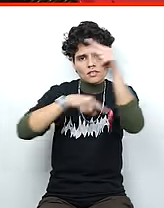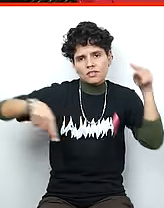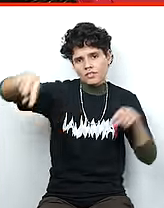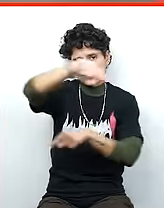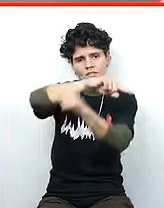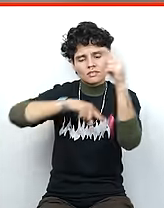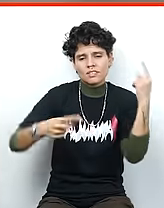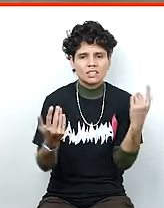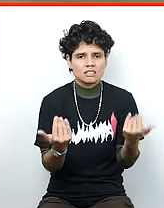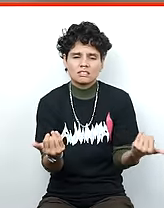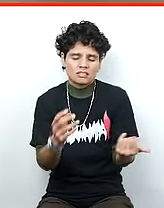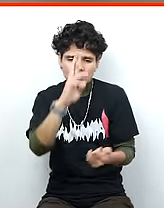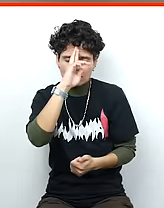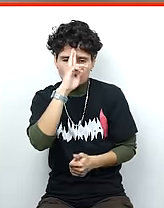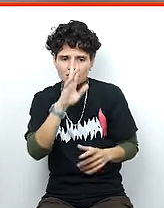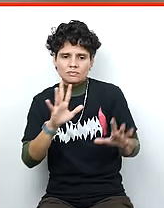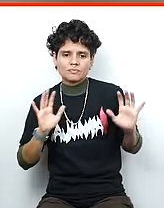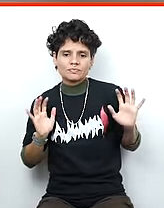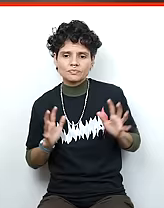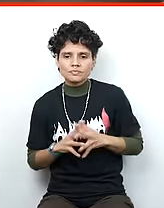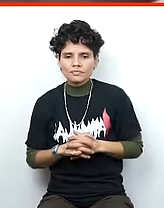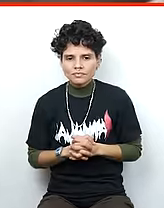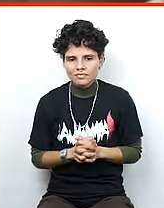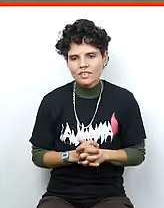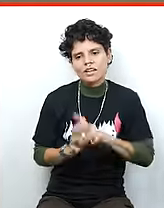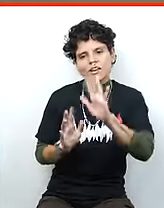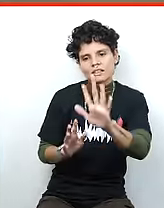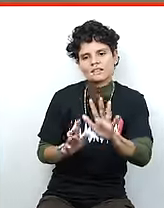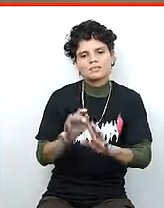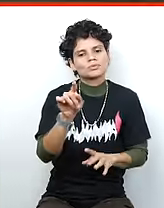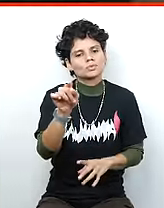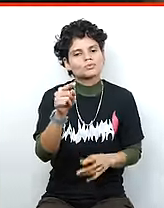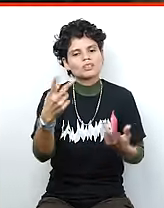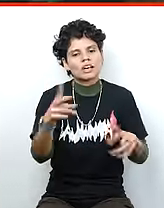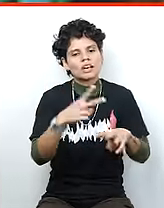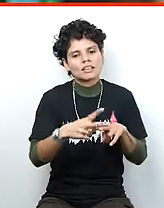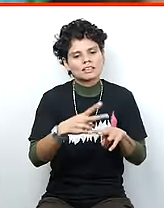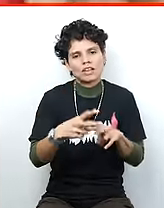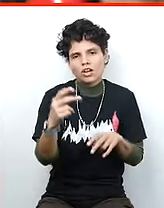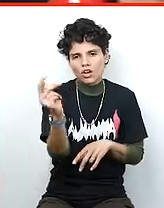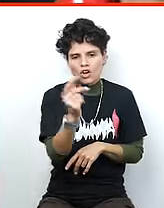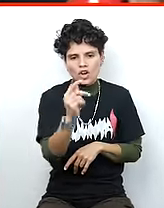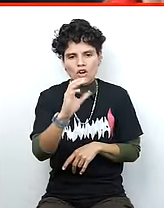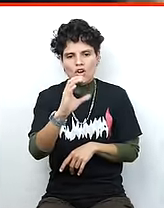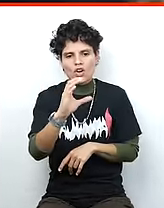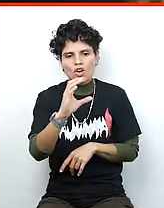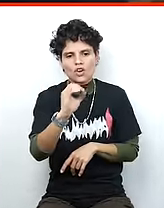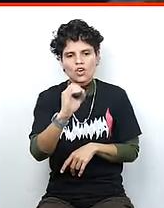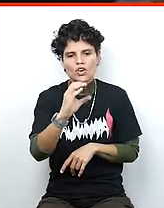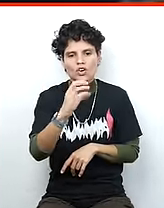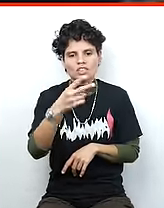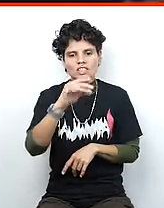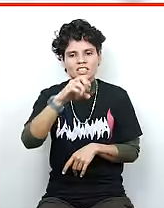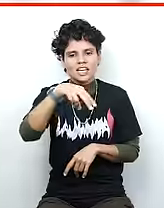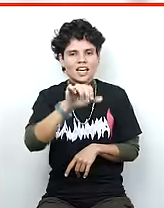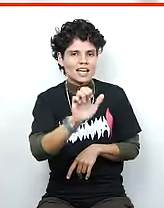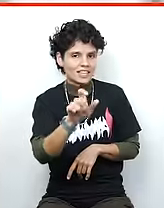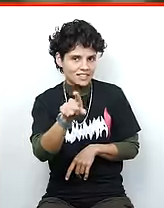medio raro. Luis Juliano, ¿hiciste cochinada? Sí. Y ha sido un aviso parental al